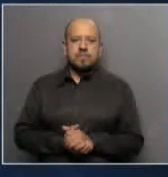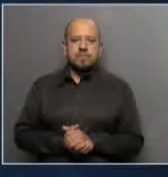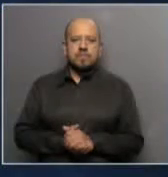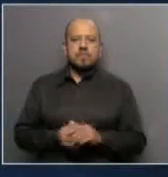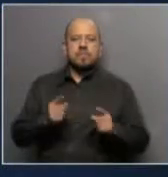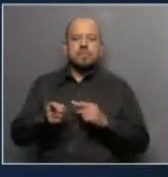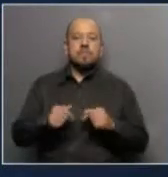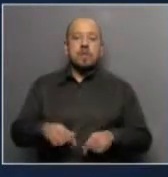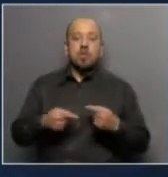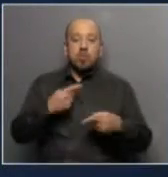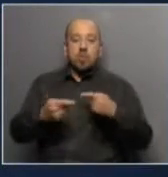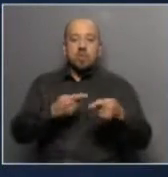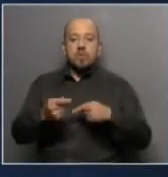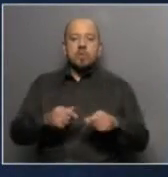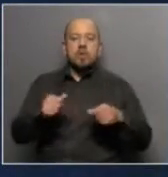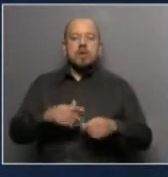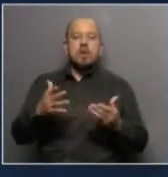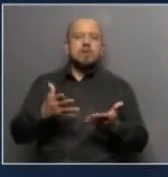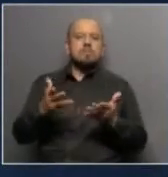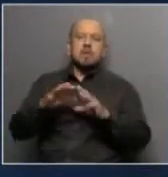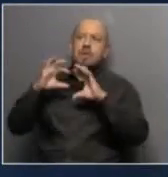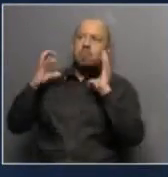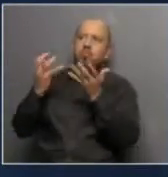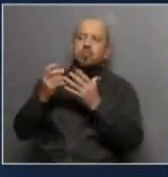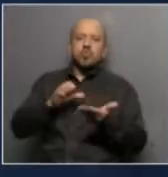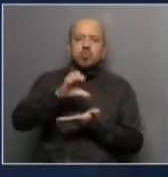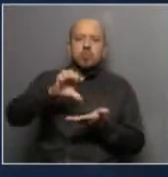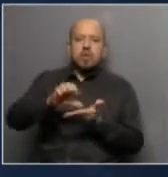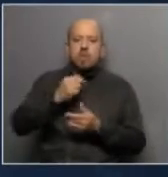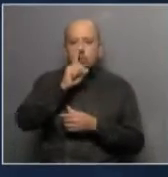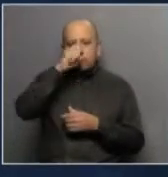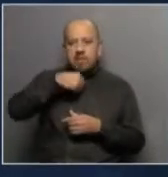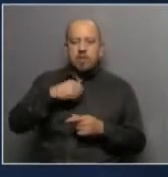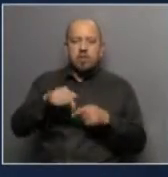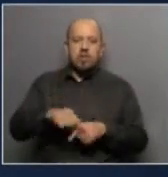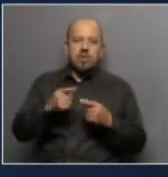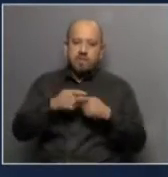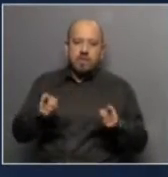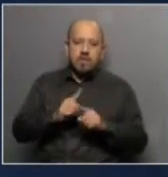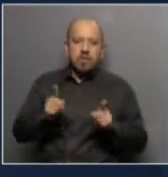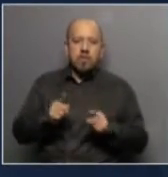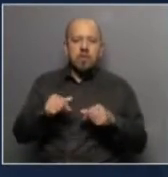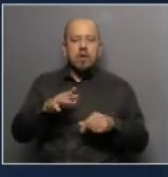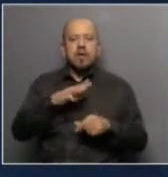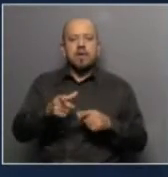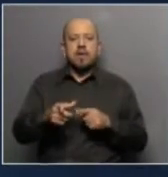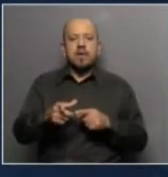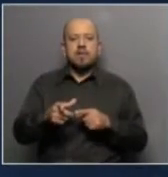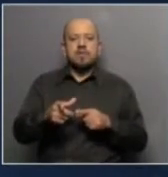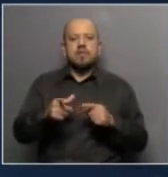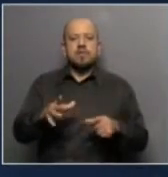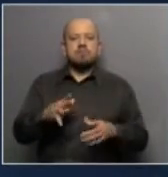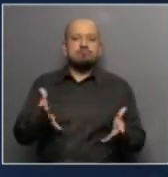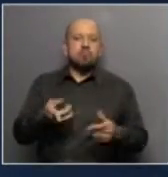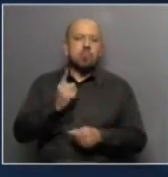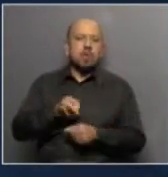Entramos en el último bloque de La Letra Chica y bueno, las ciudades del mundo sufren un fenómeno y Montevideo no es ajeno a esto, donde gran parte de la población se